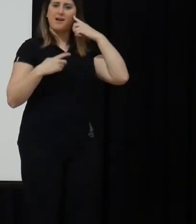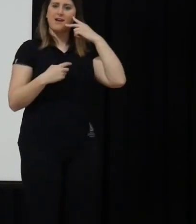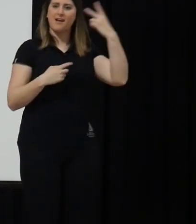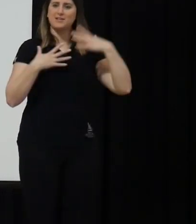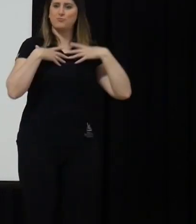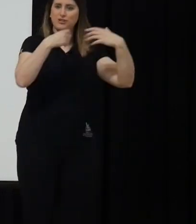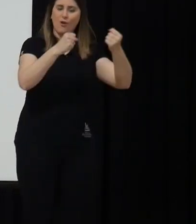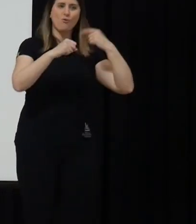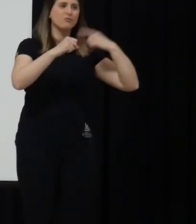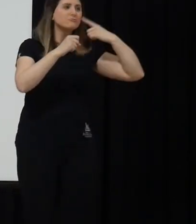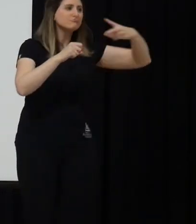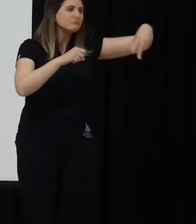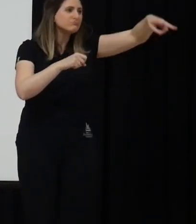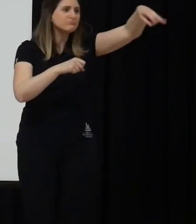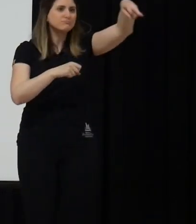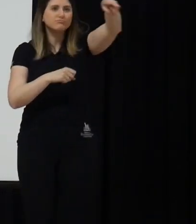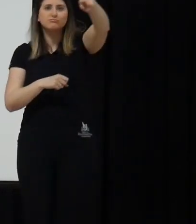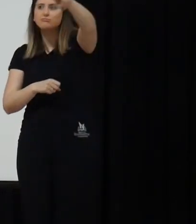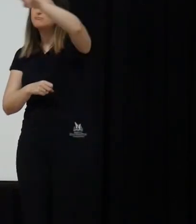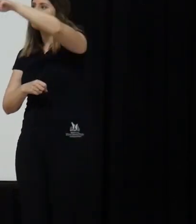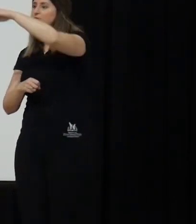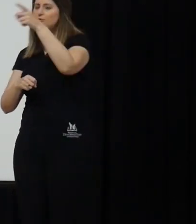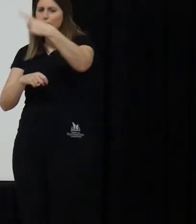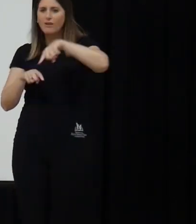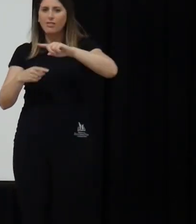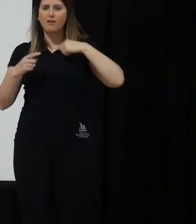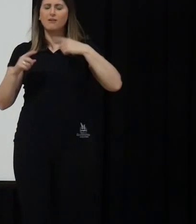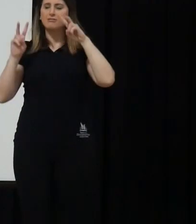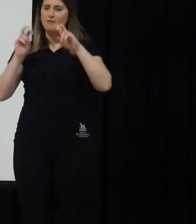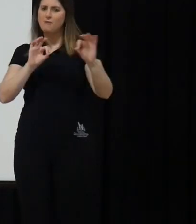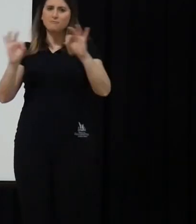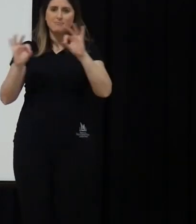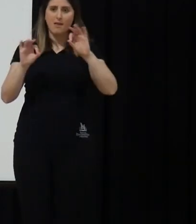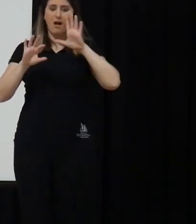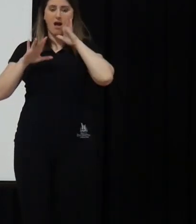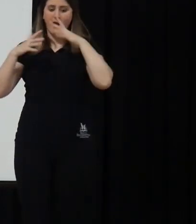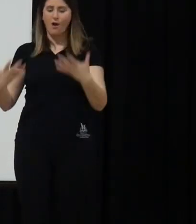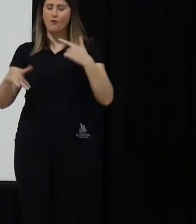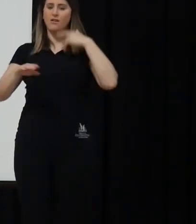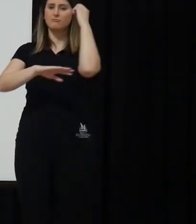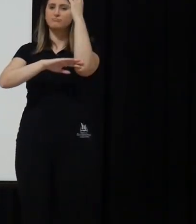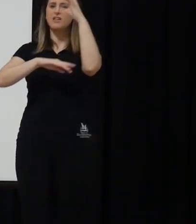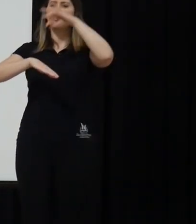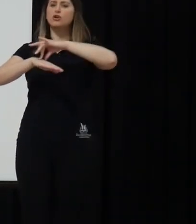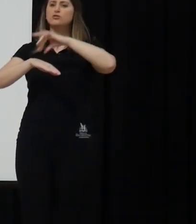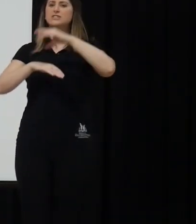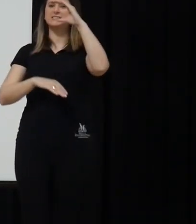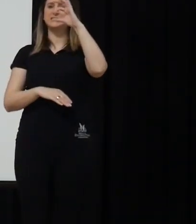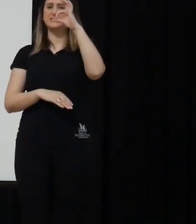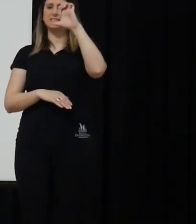naturales y prepararos para escuchar la conferencia del doctor Serrano.